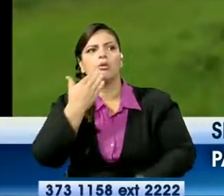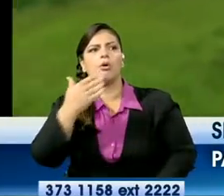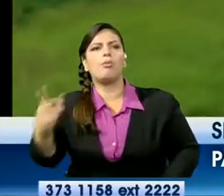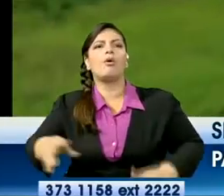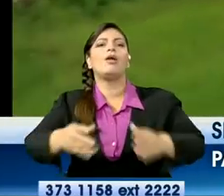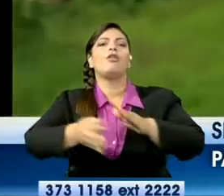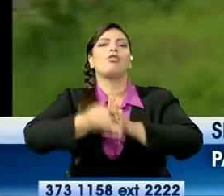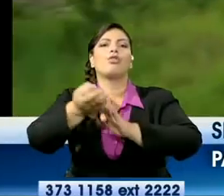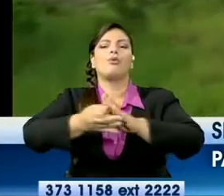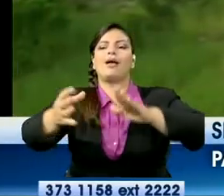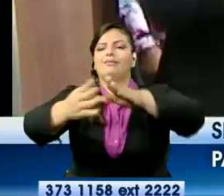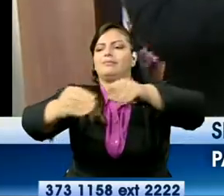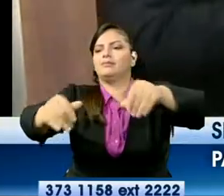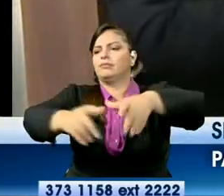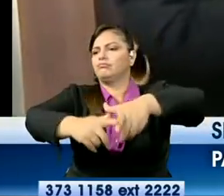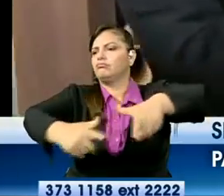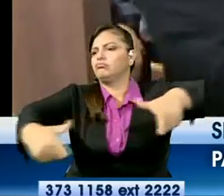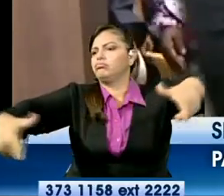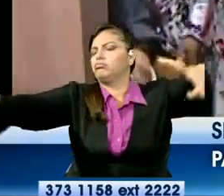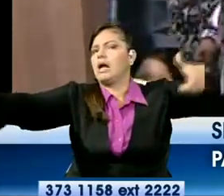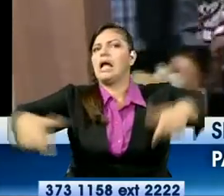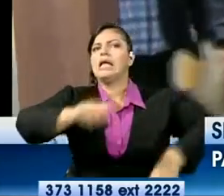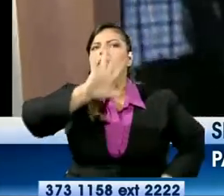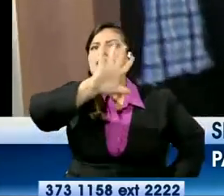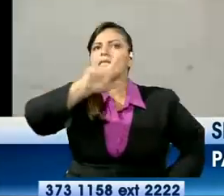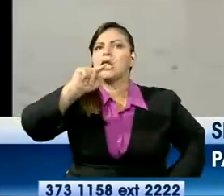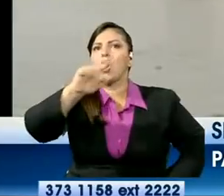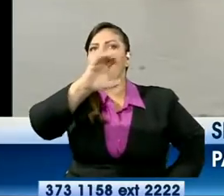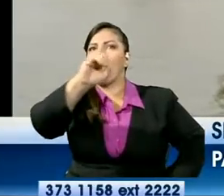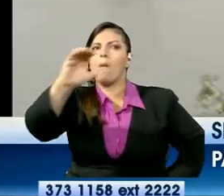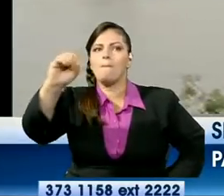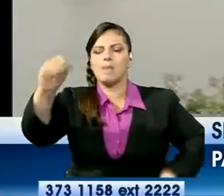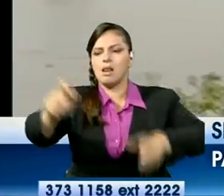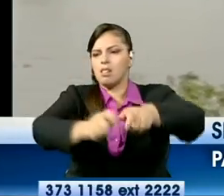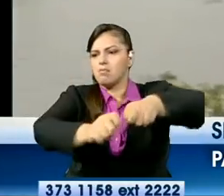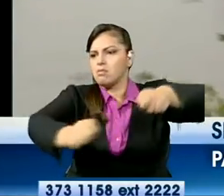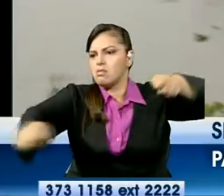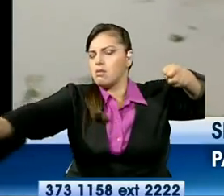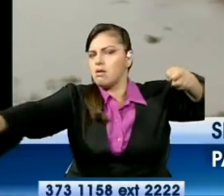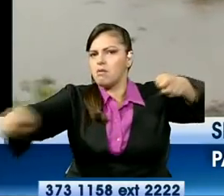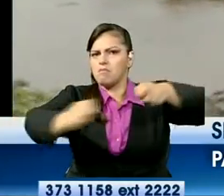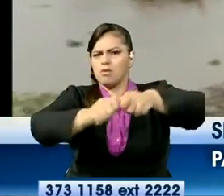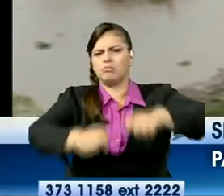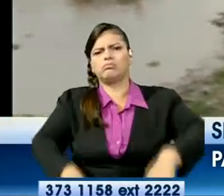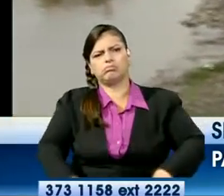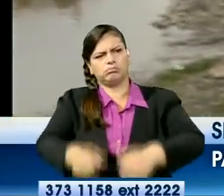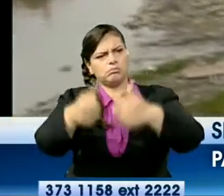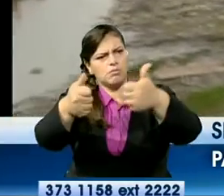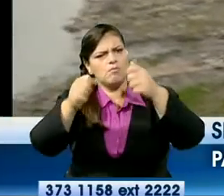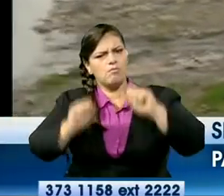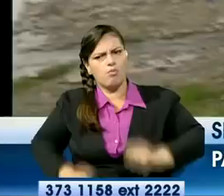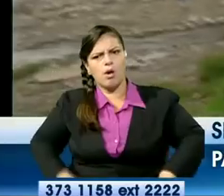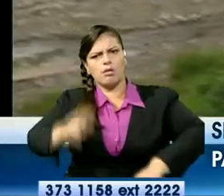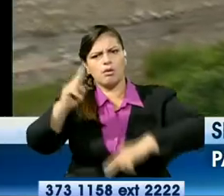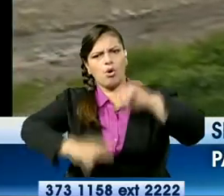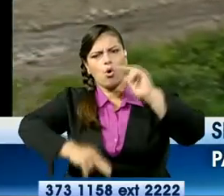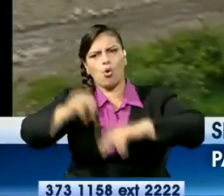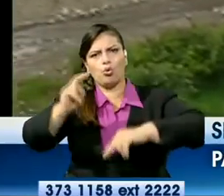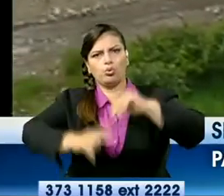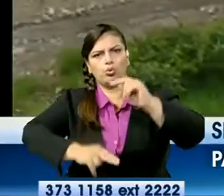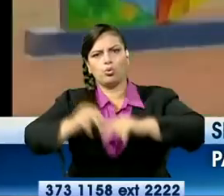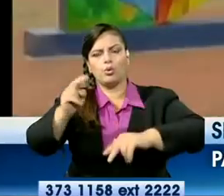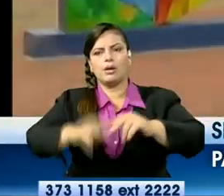proyecto serían suficientes, considera el abogado de la empresa propietaria de los predios designados para la